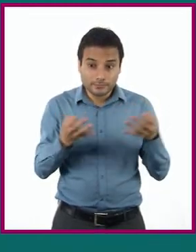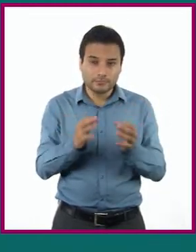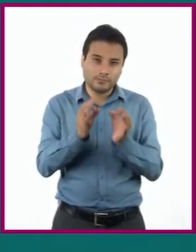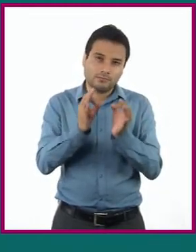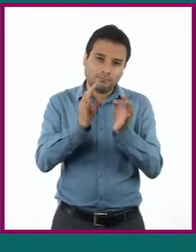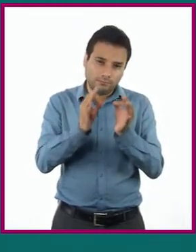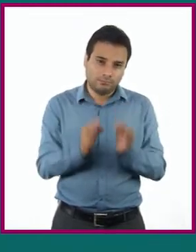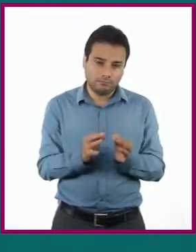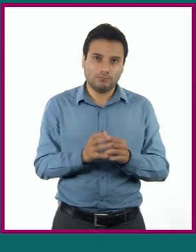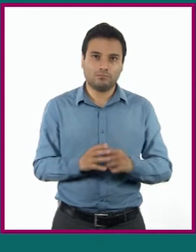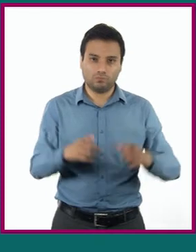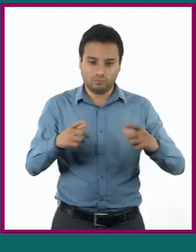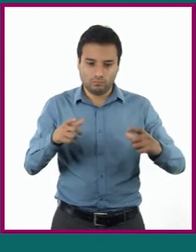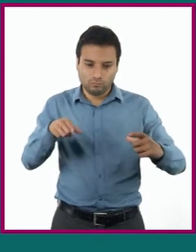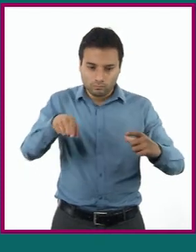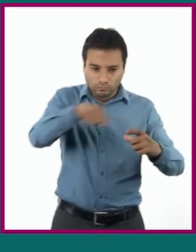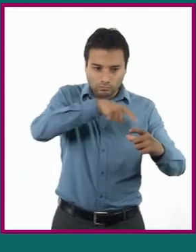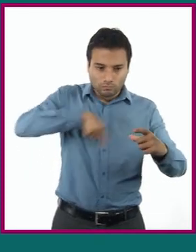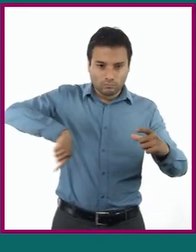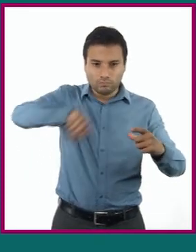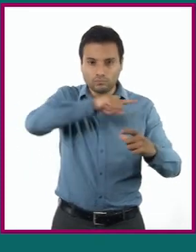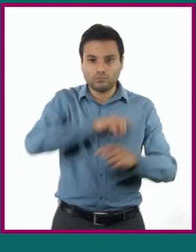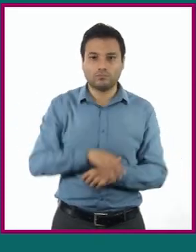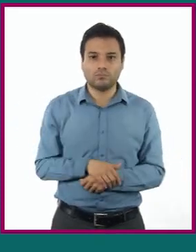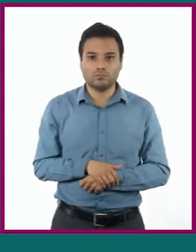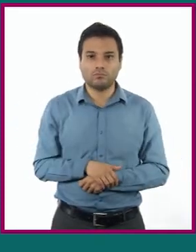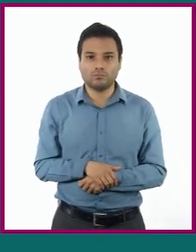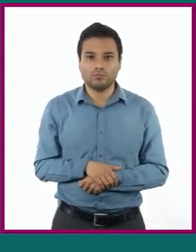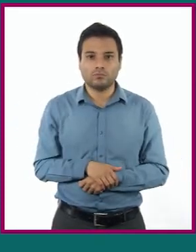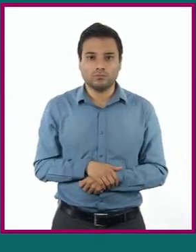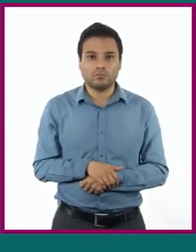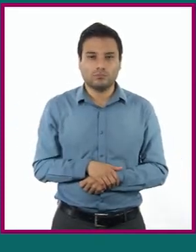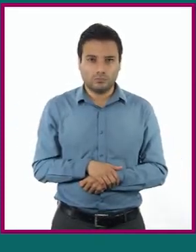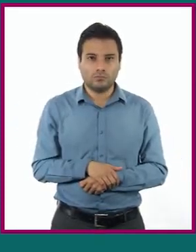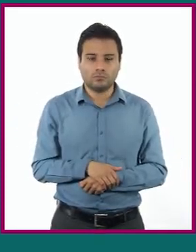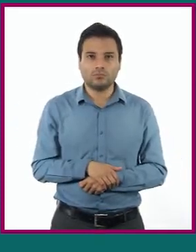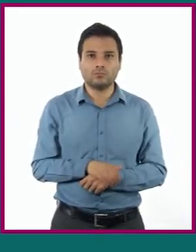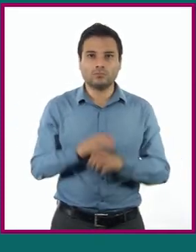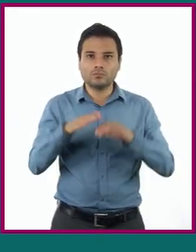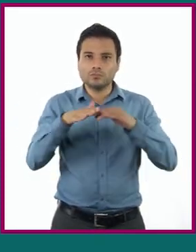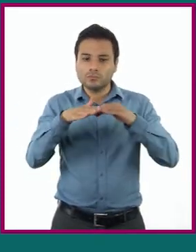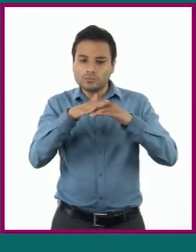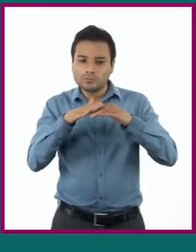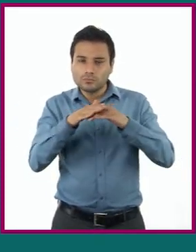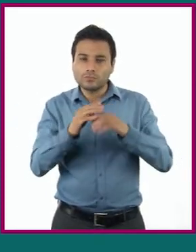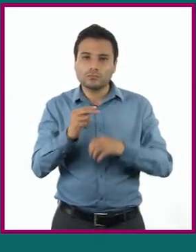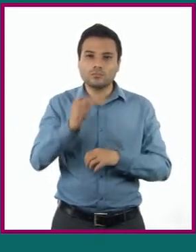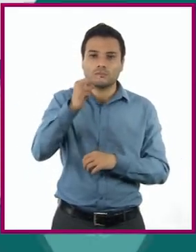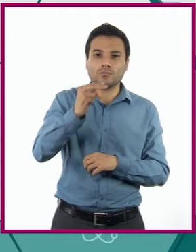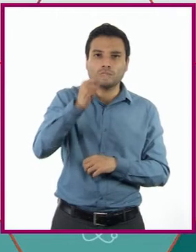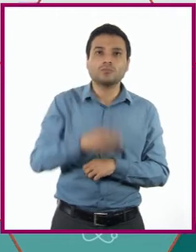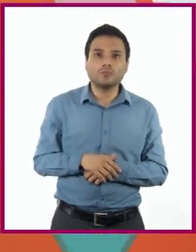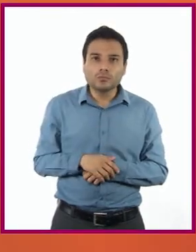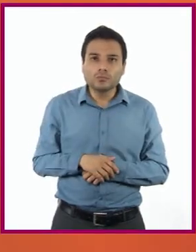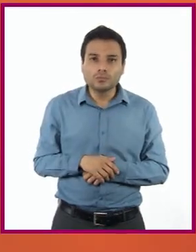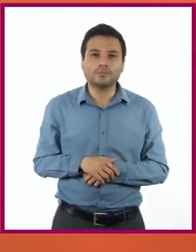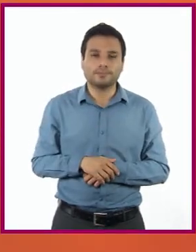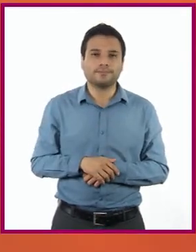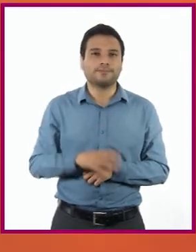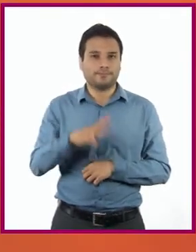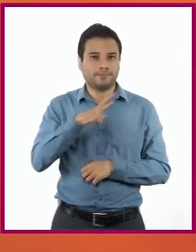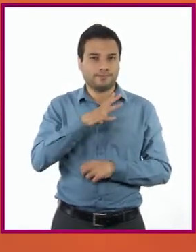plano en el que el polo norte se encontraba al centro de este y estaba rodeado por un muro de hielo.